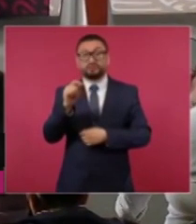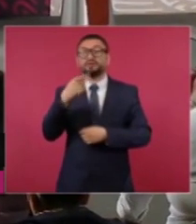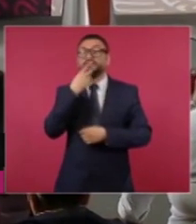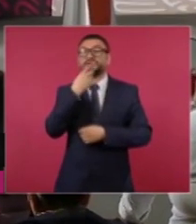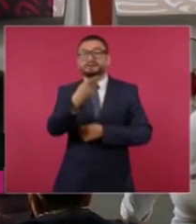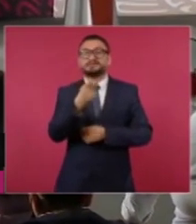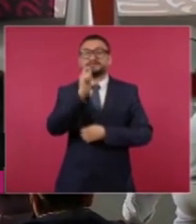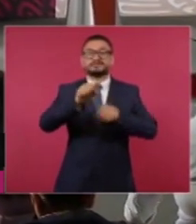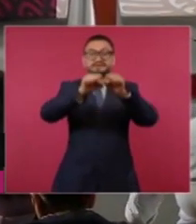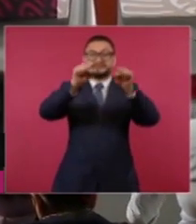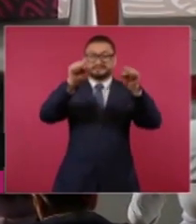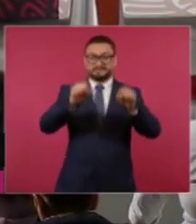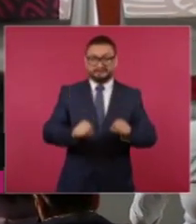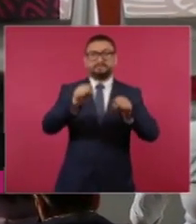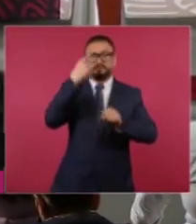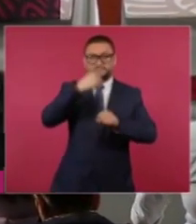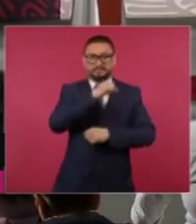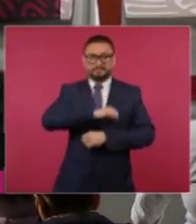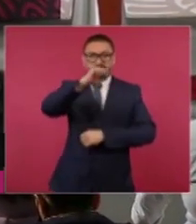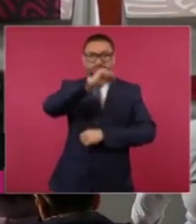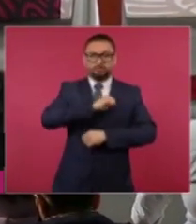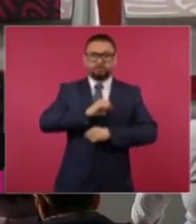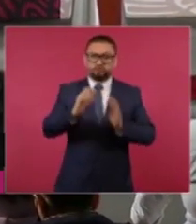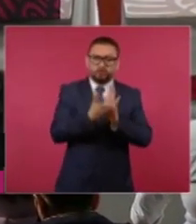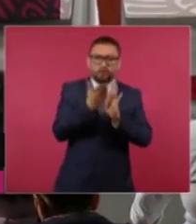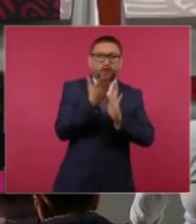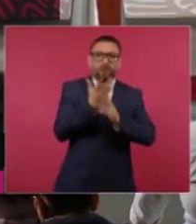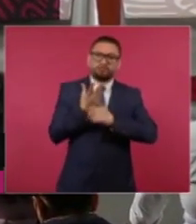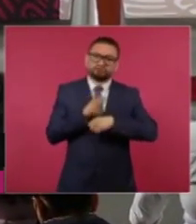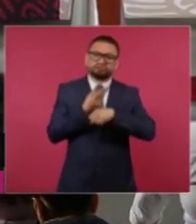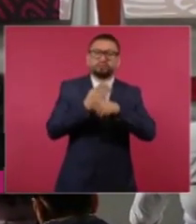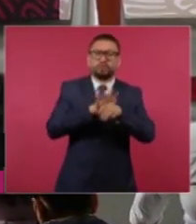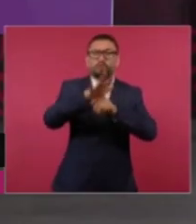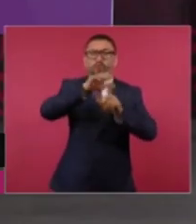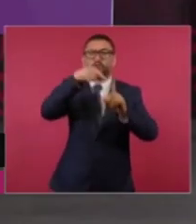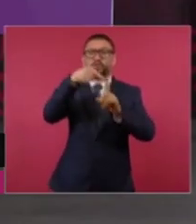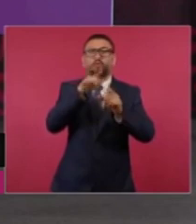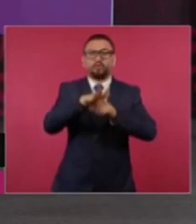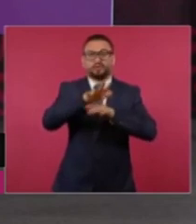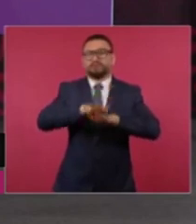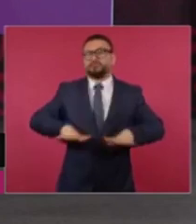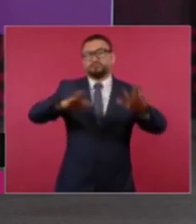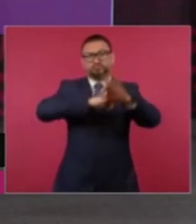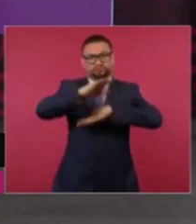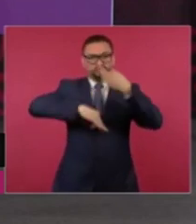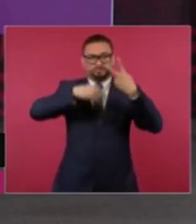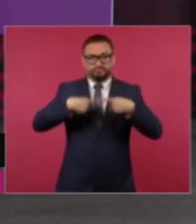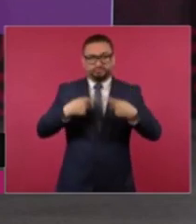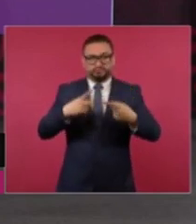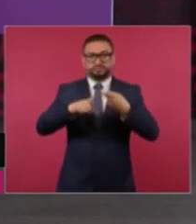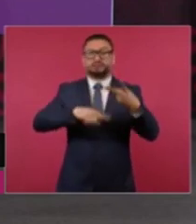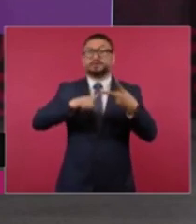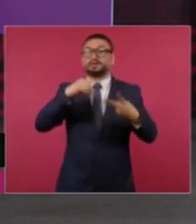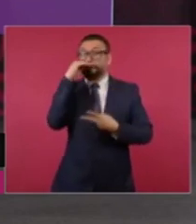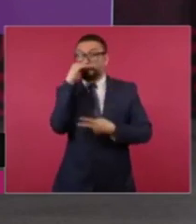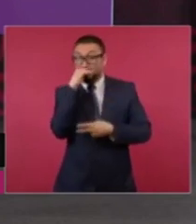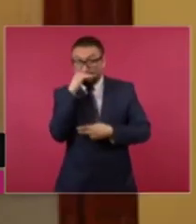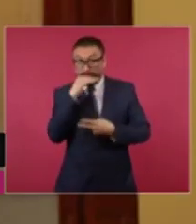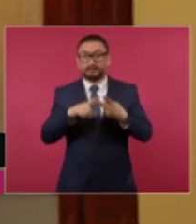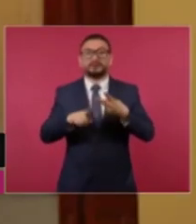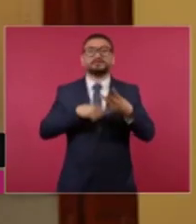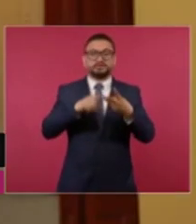En la conferencia matutina del presidente Andrés Manuel López Obrador, el director general del IMSS, Zoé Robledo, informó que Tlaxcala registra